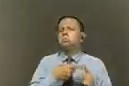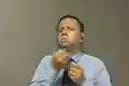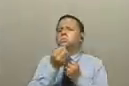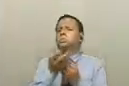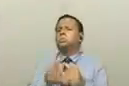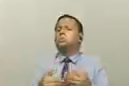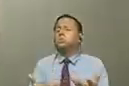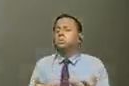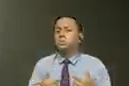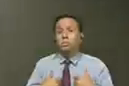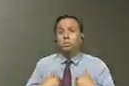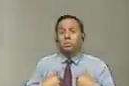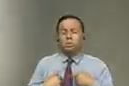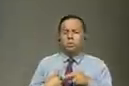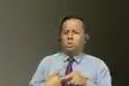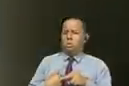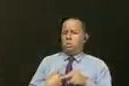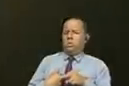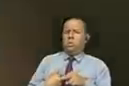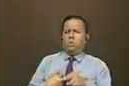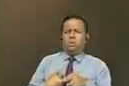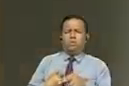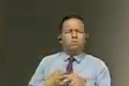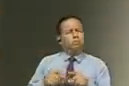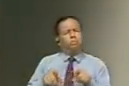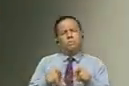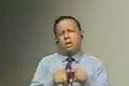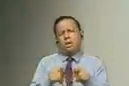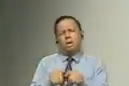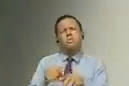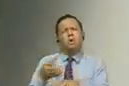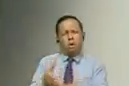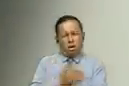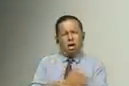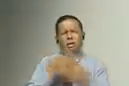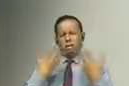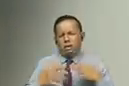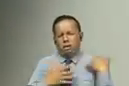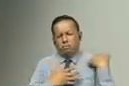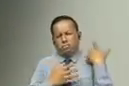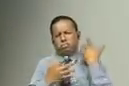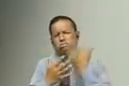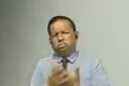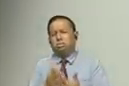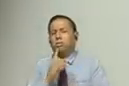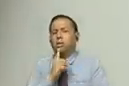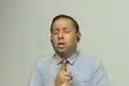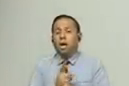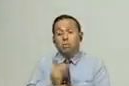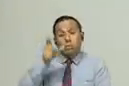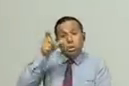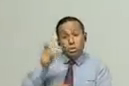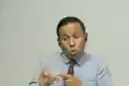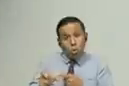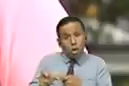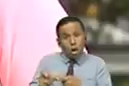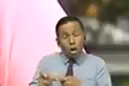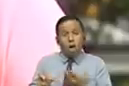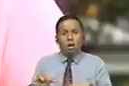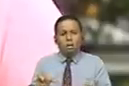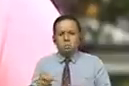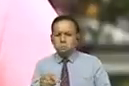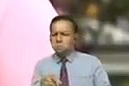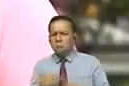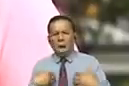ha visto. Estos casos siempre se han dado a lo largo de la historia. Y una persona que es capaz de cometer un